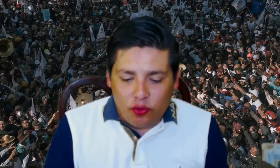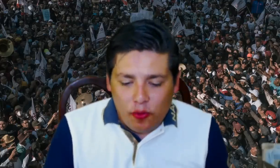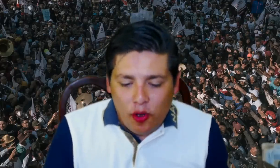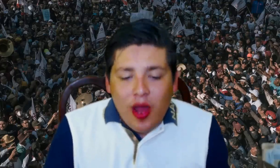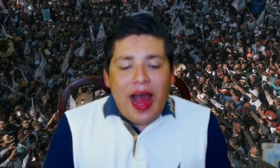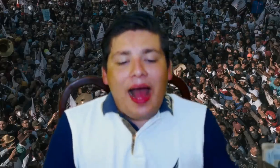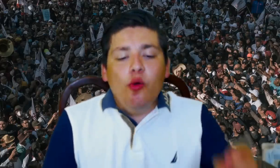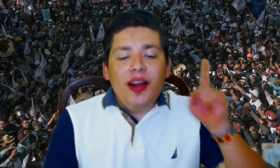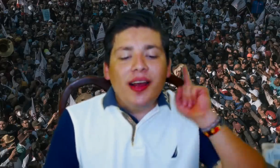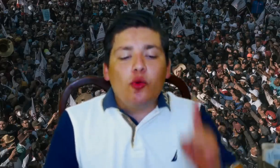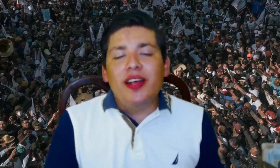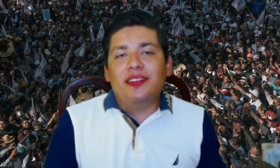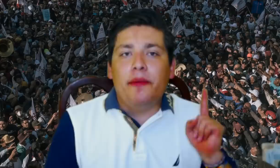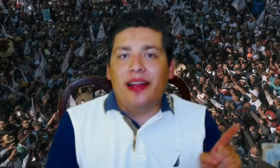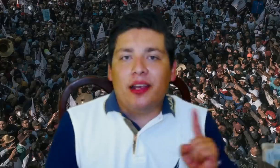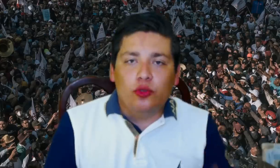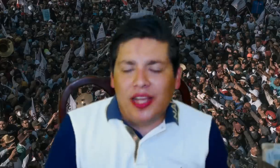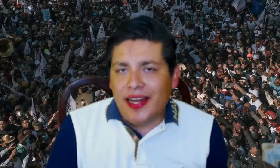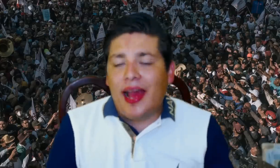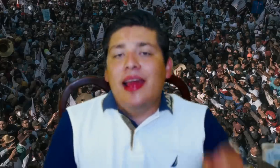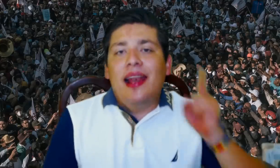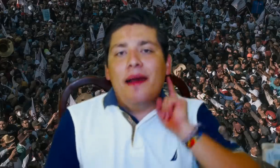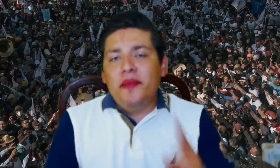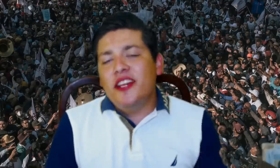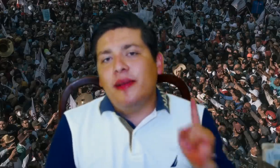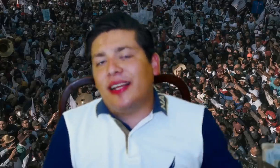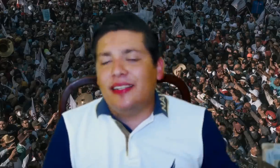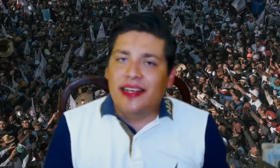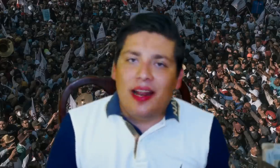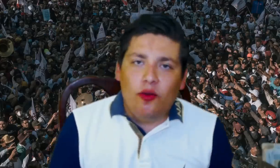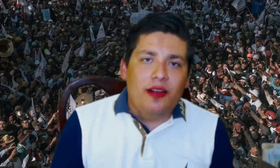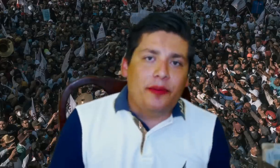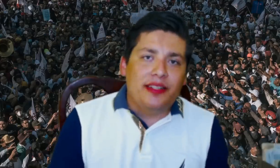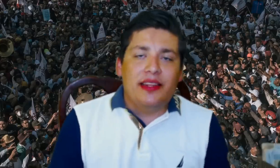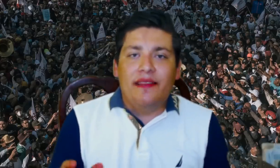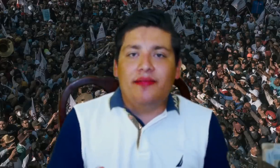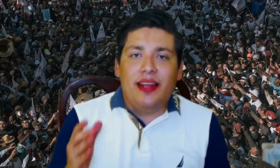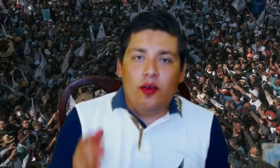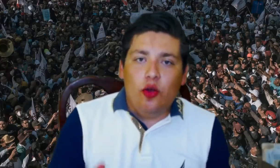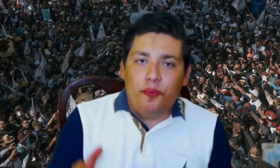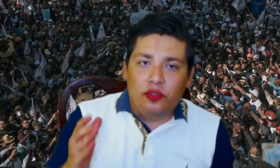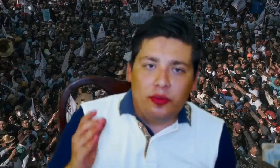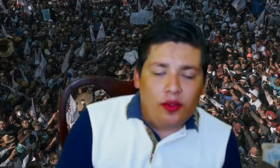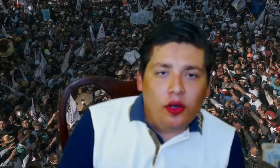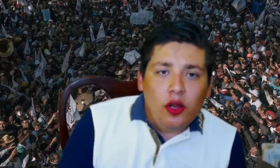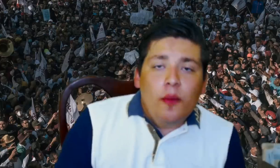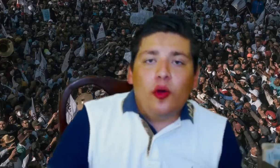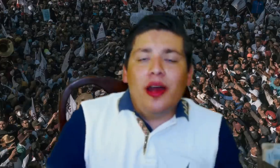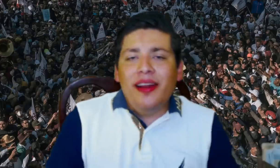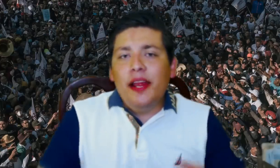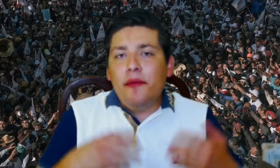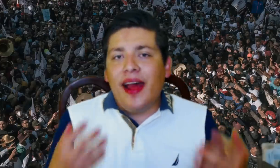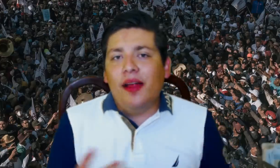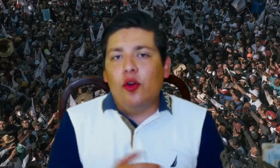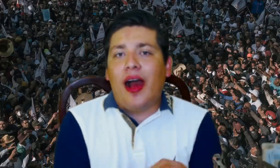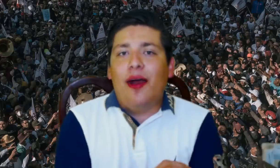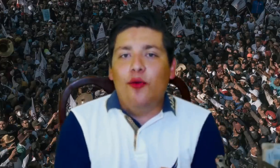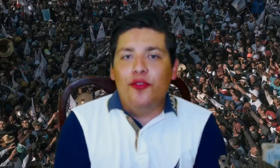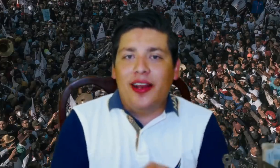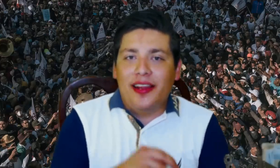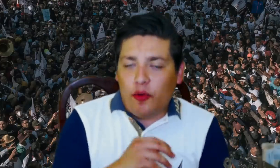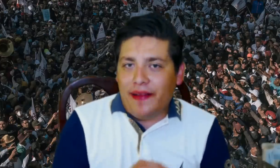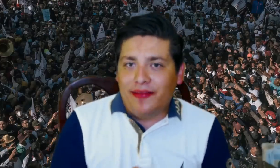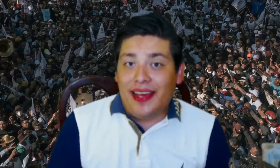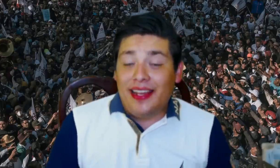Nacional detuvo a una jueza veracruzana, la misma que señaló el presidente López Obrador por haber liberado a